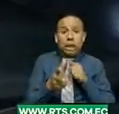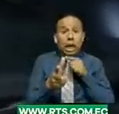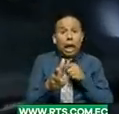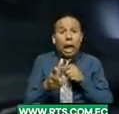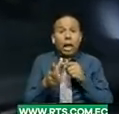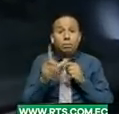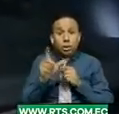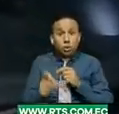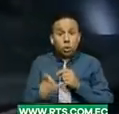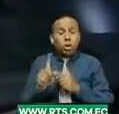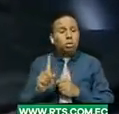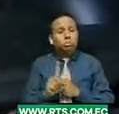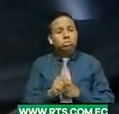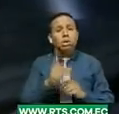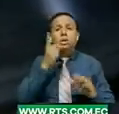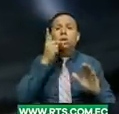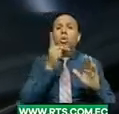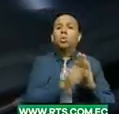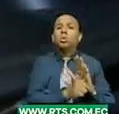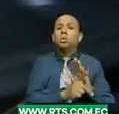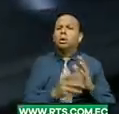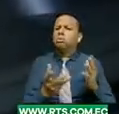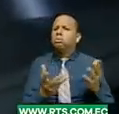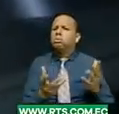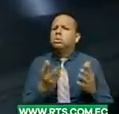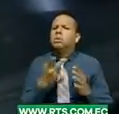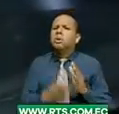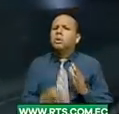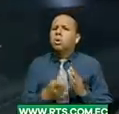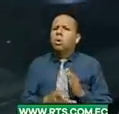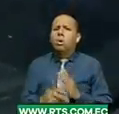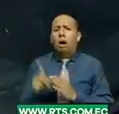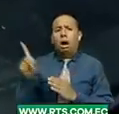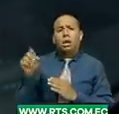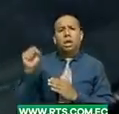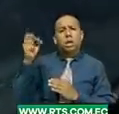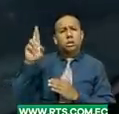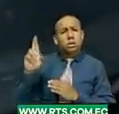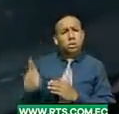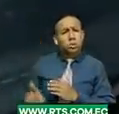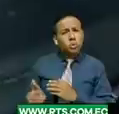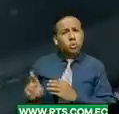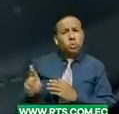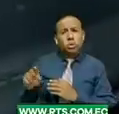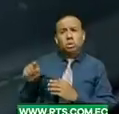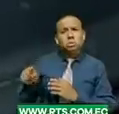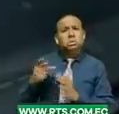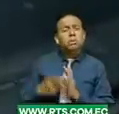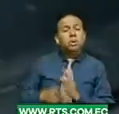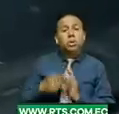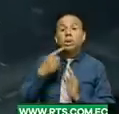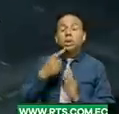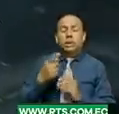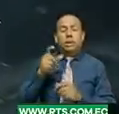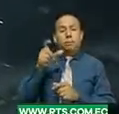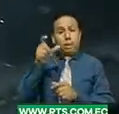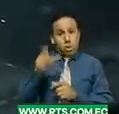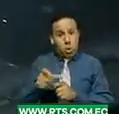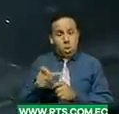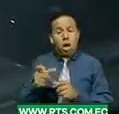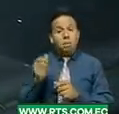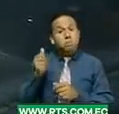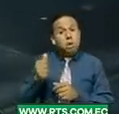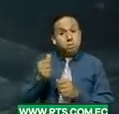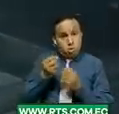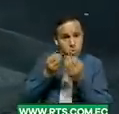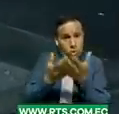denuncia por lo que le ocurrió en el sector de la calle 25 hacia el fondo, en el sector de la San Vicente Paul. Tomó un pasajero, de lo que cuenta